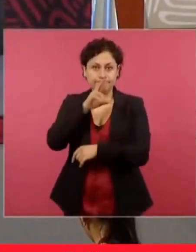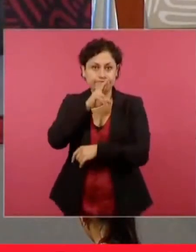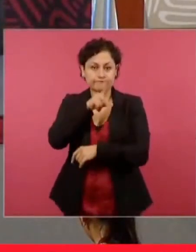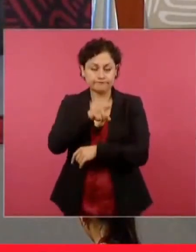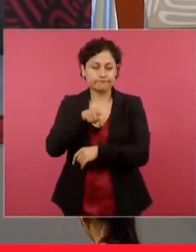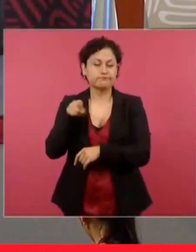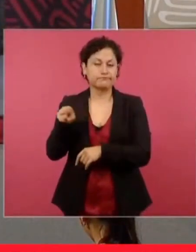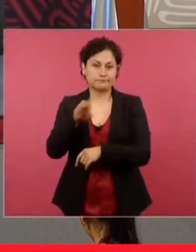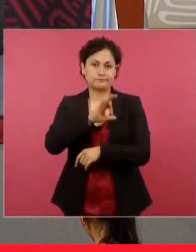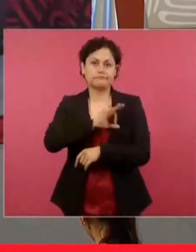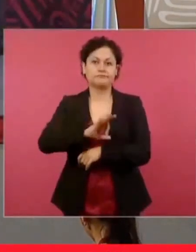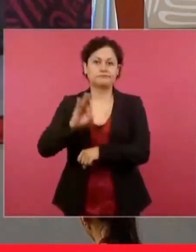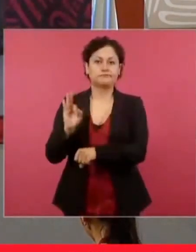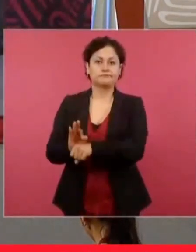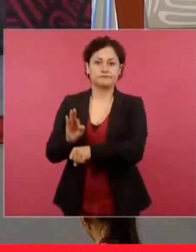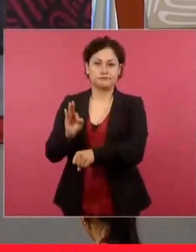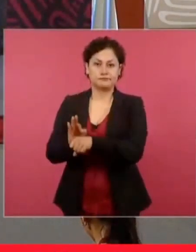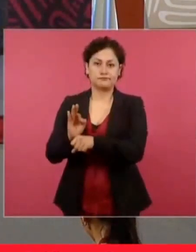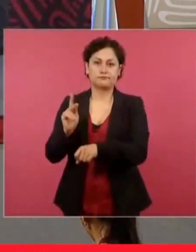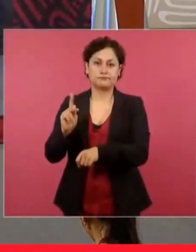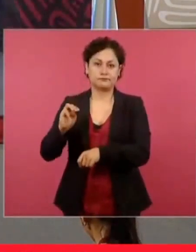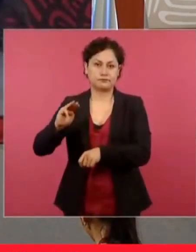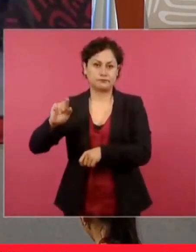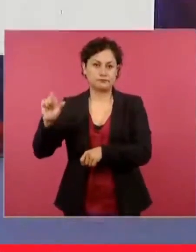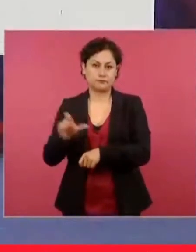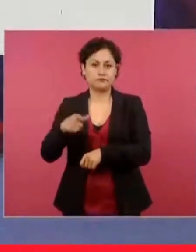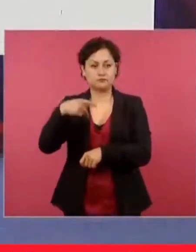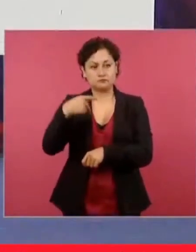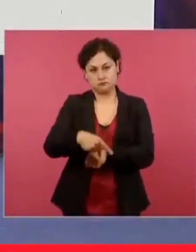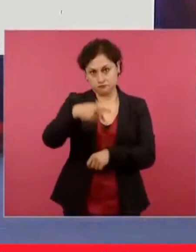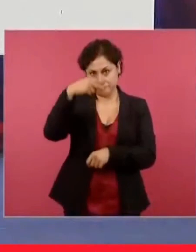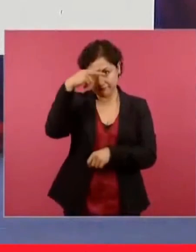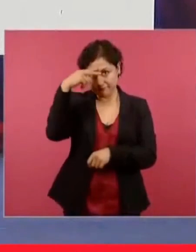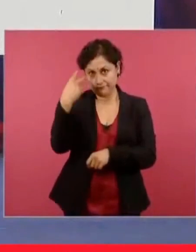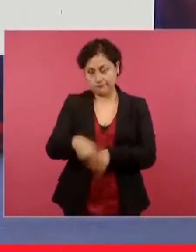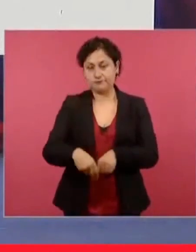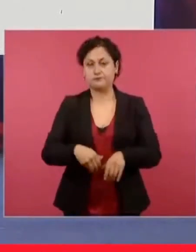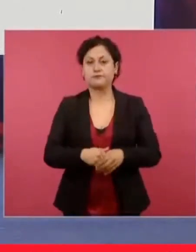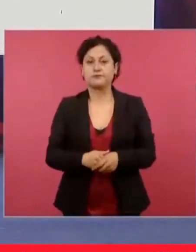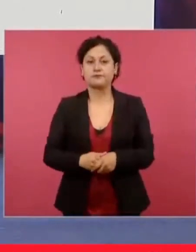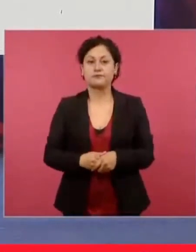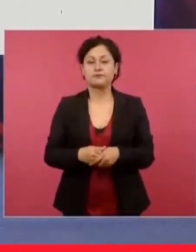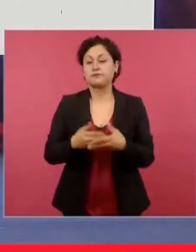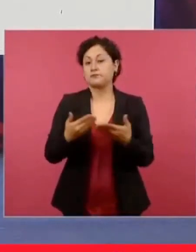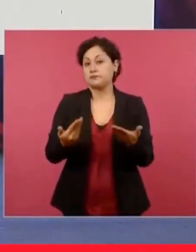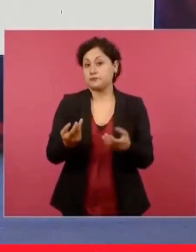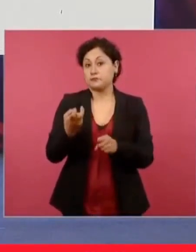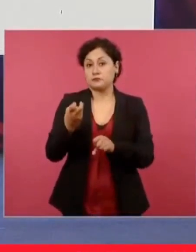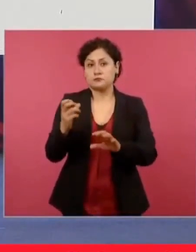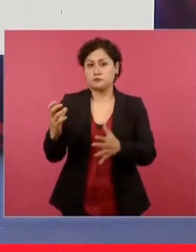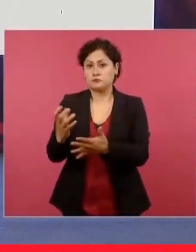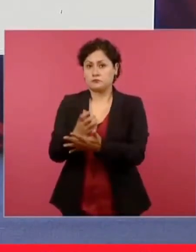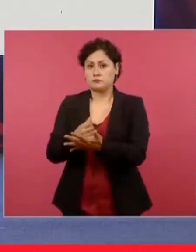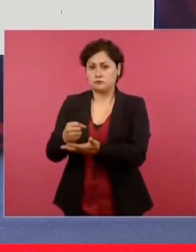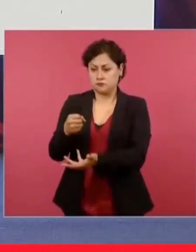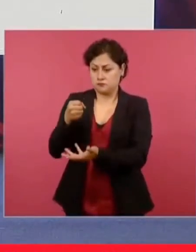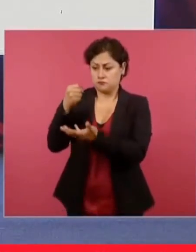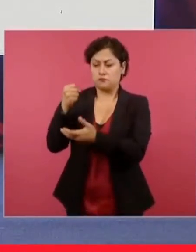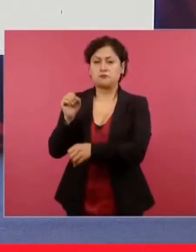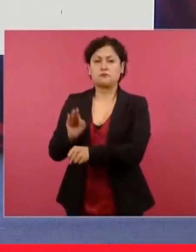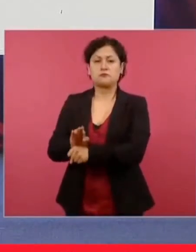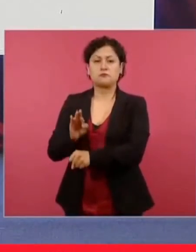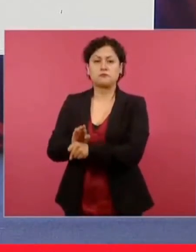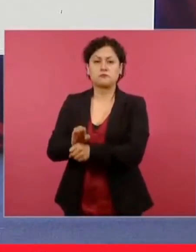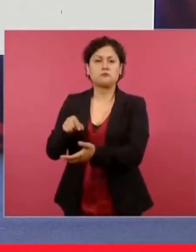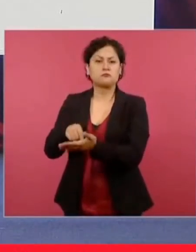ahorro para las arcas de la nación entonces eh estos recursos van destinados a